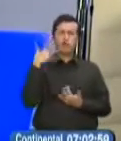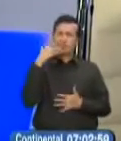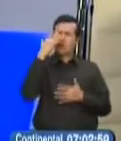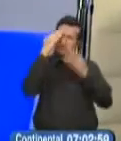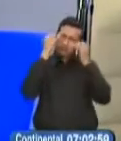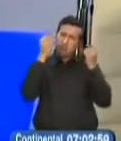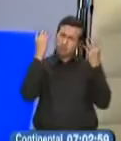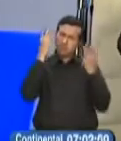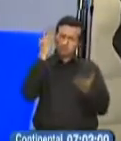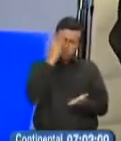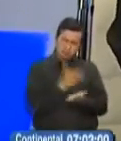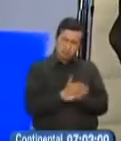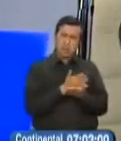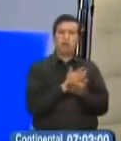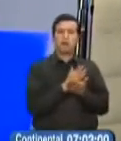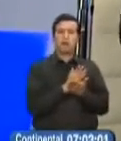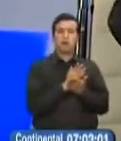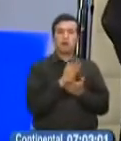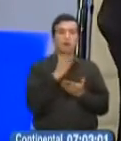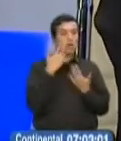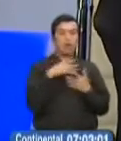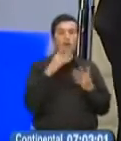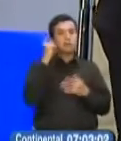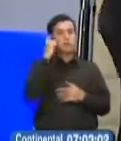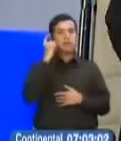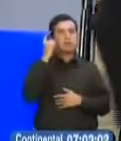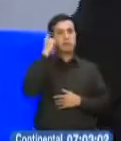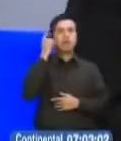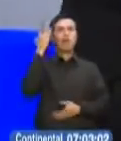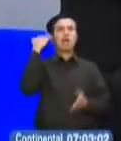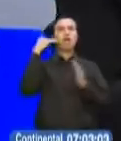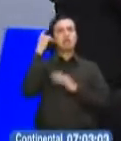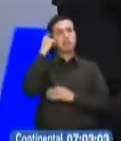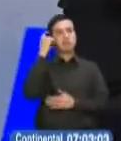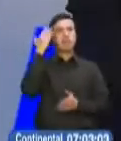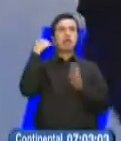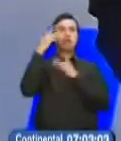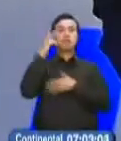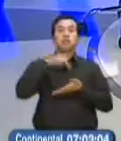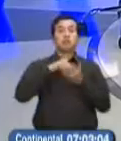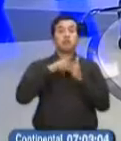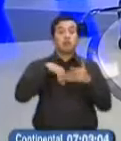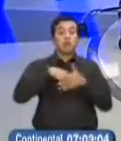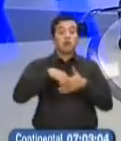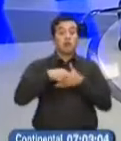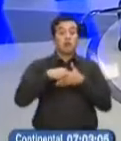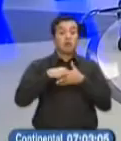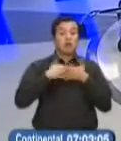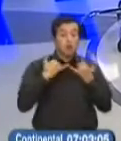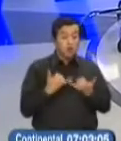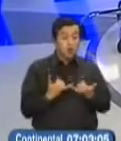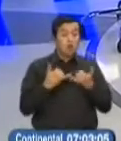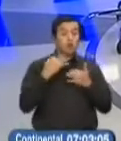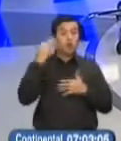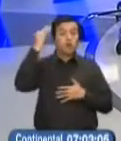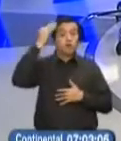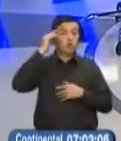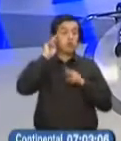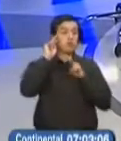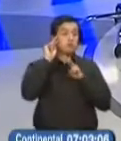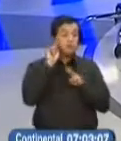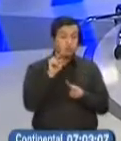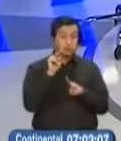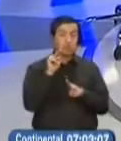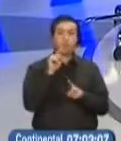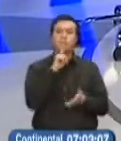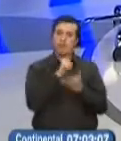pasado, porque el momento que solo nos anclamos en el pasado, estamos estableciendo limitaciones para un presente y para un futuro. Reconocer los